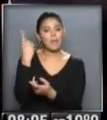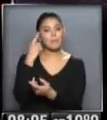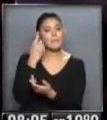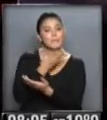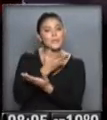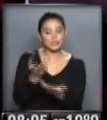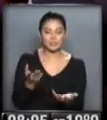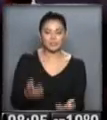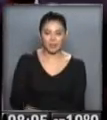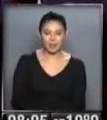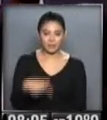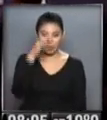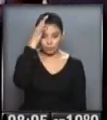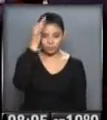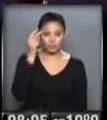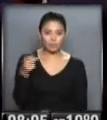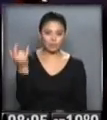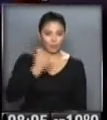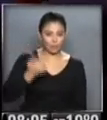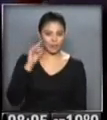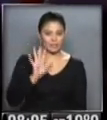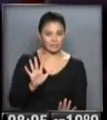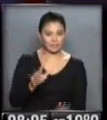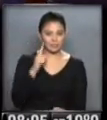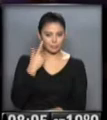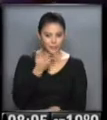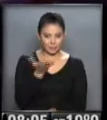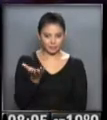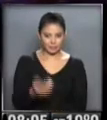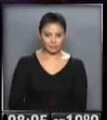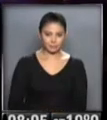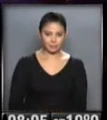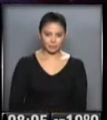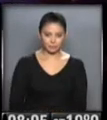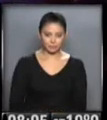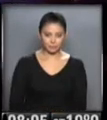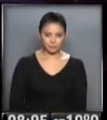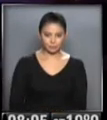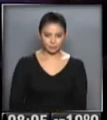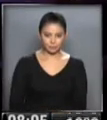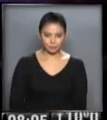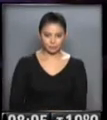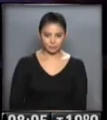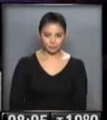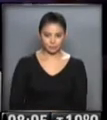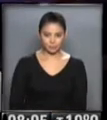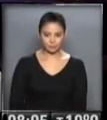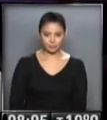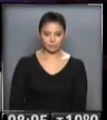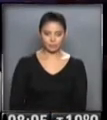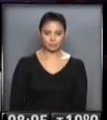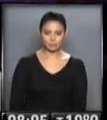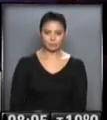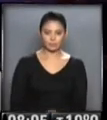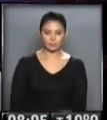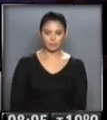presentación de esta obra y esto nos contaban. Vocal 5 y quiso escribir algo exclusivamente para un grupo vocal.